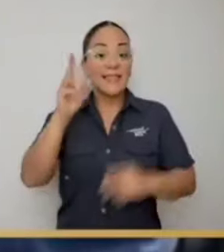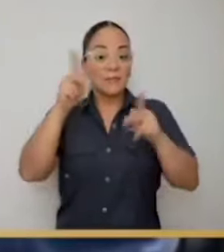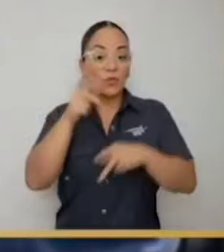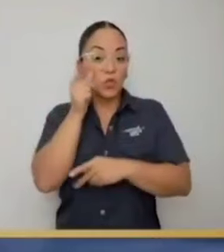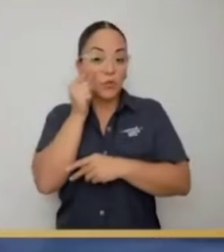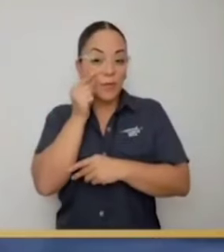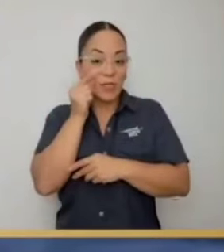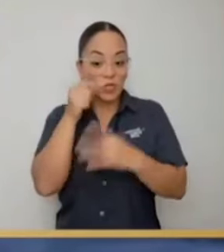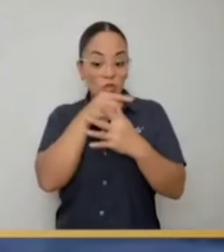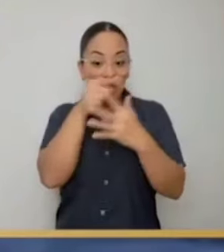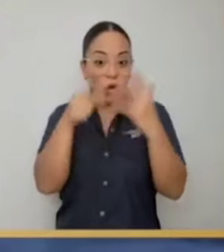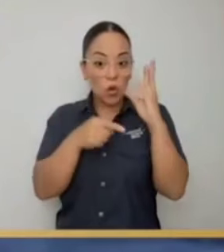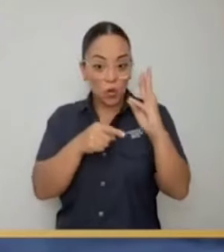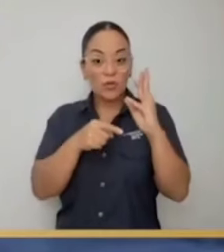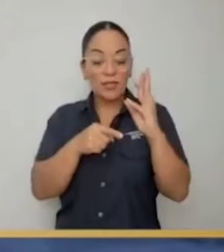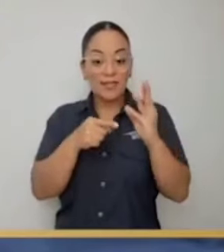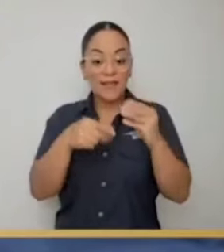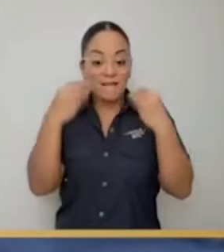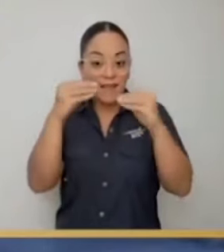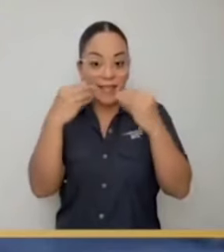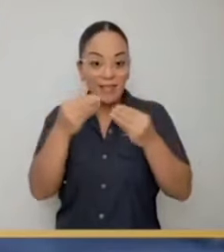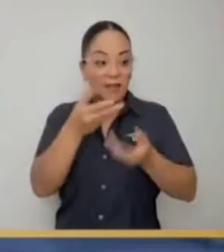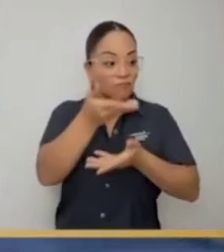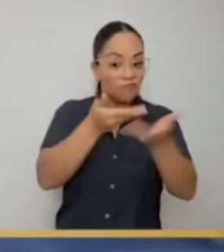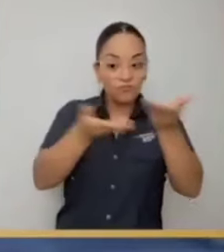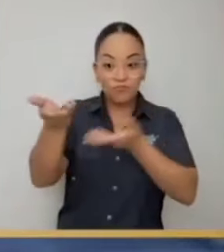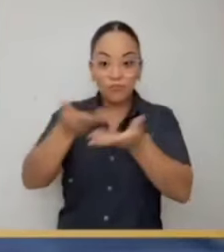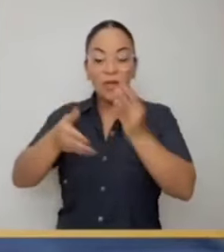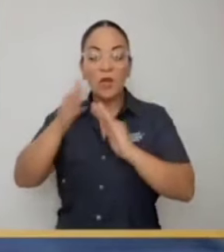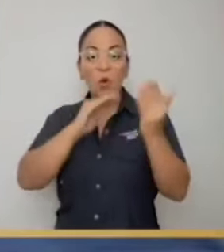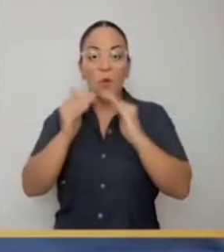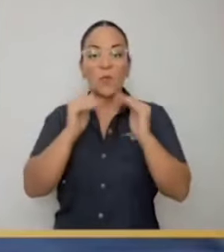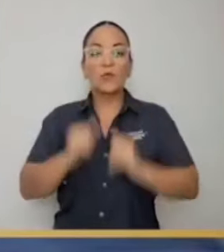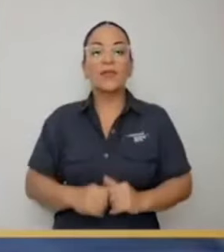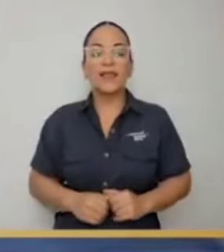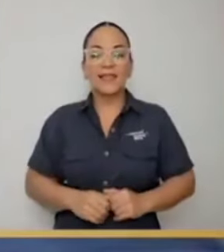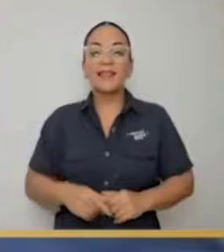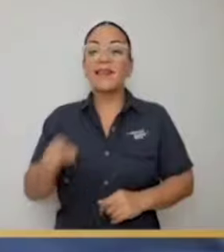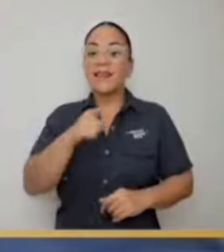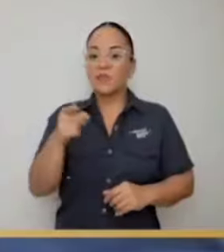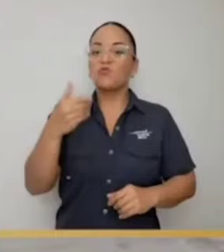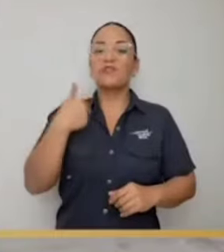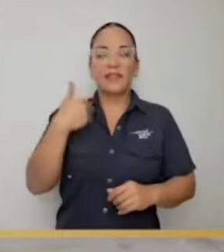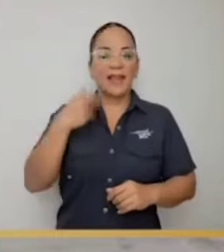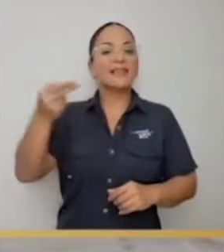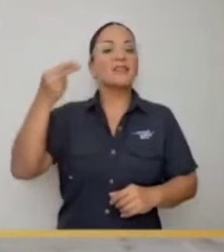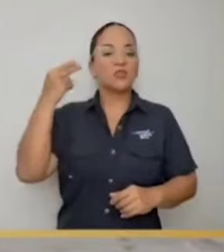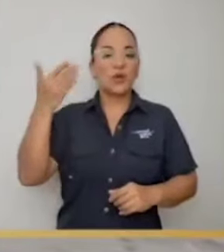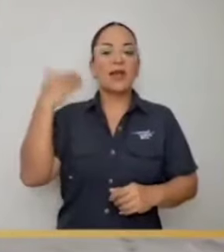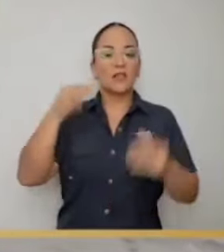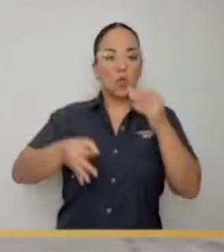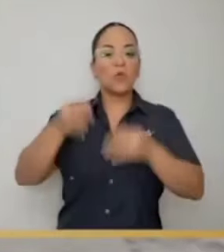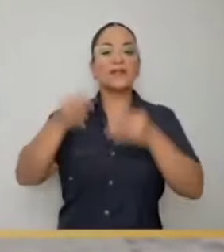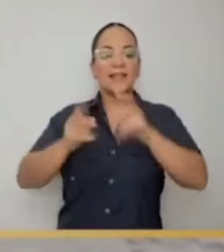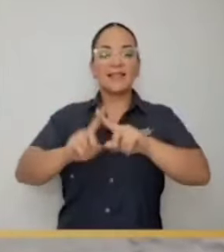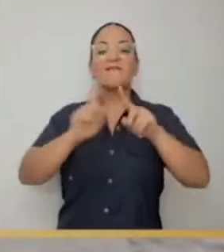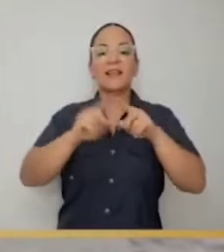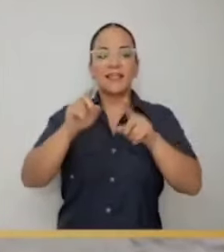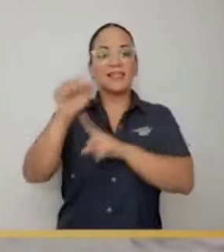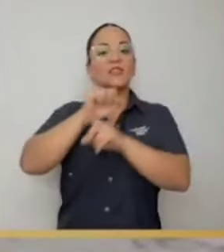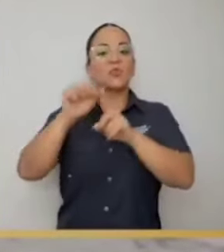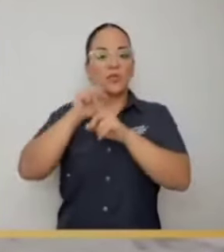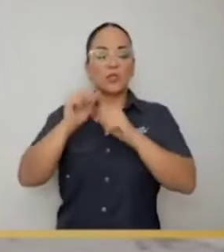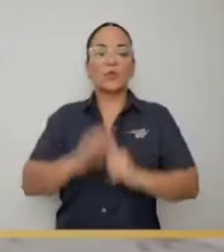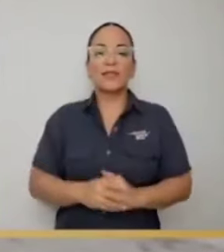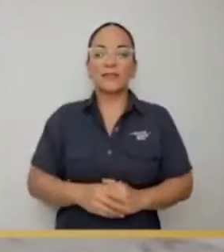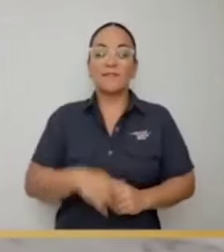Desamparados. Los 6 sospechosos de dedicarse a la venta y distribución express de drogas en esa comunidad tenía antecedentes judiciales